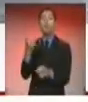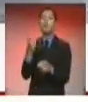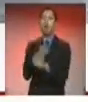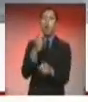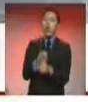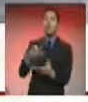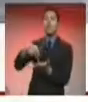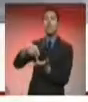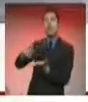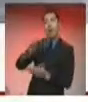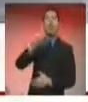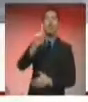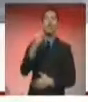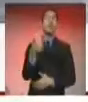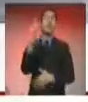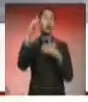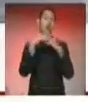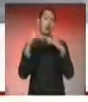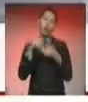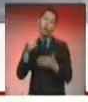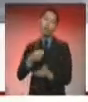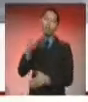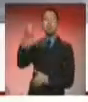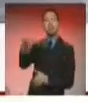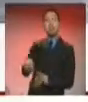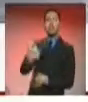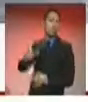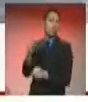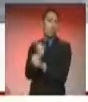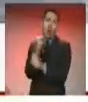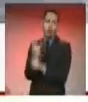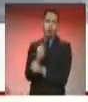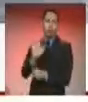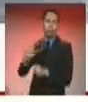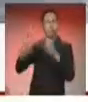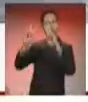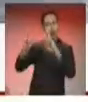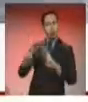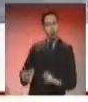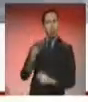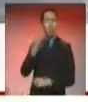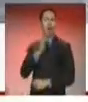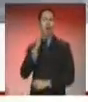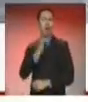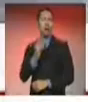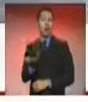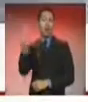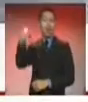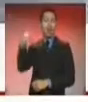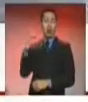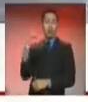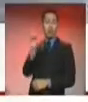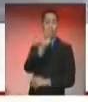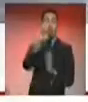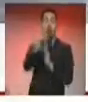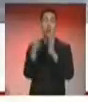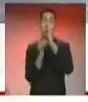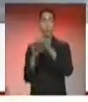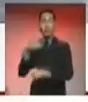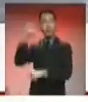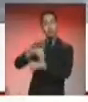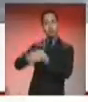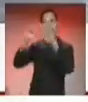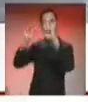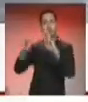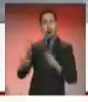pago $1 millón, dinero por el que se le investiga. Mosquera fue detenido el pasado 22 de abril para investigaciones en el